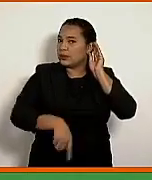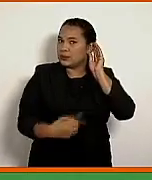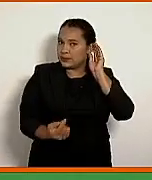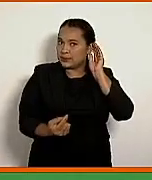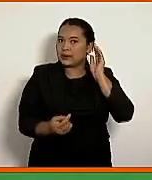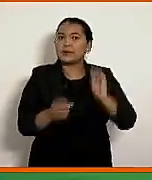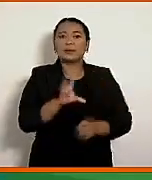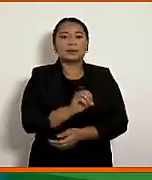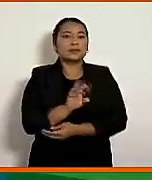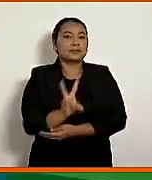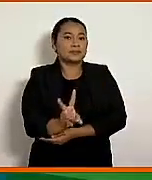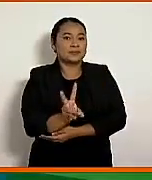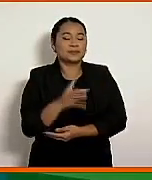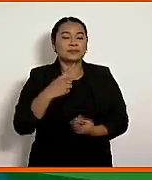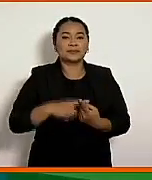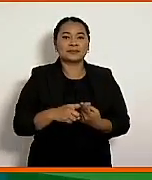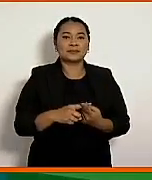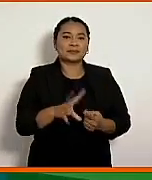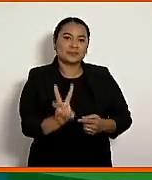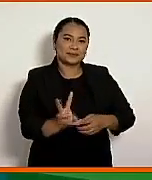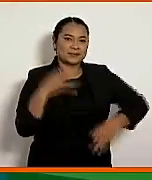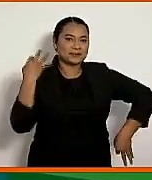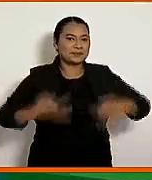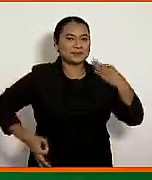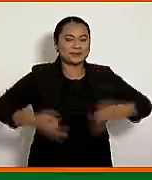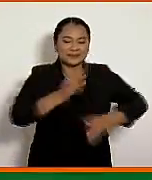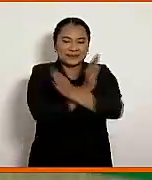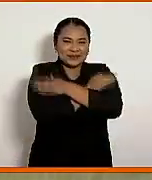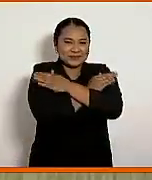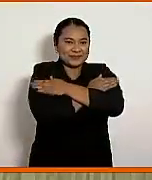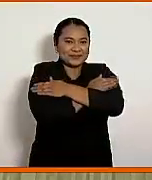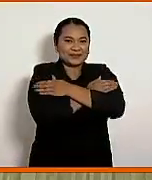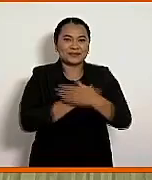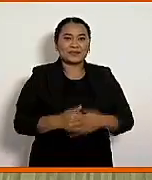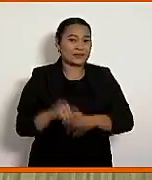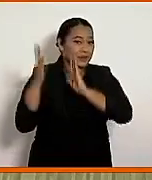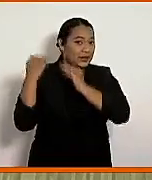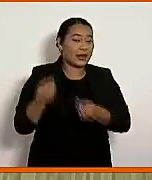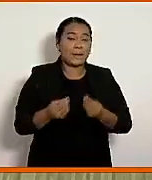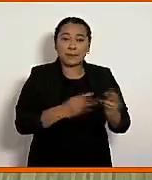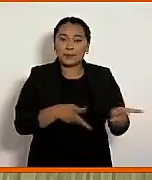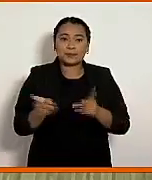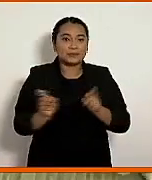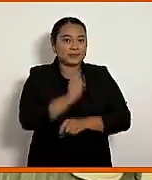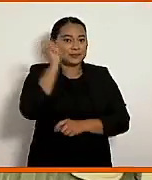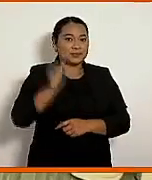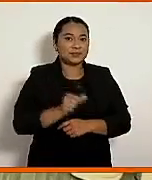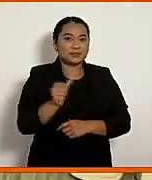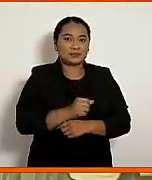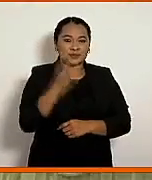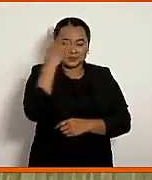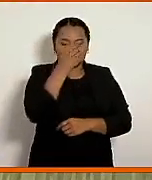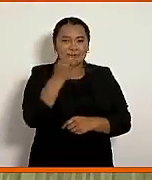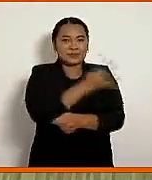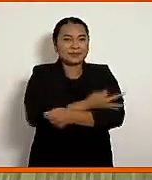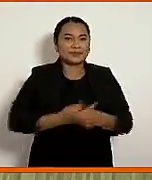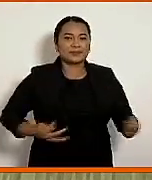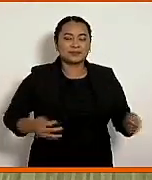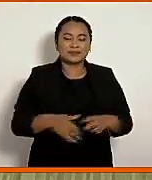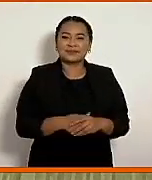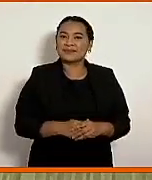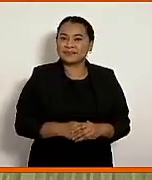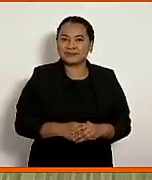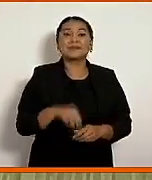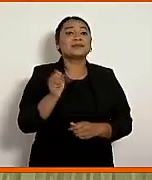para más 1, 07 más 6. Muchísimas felicidades. Espero que tengamos muchos ganadores en esta linda tarde,